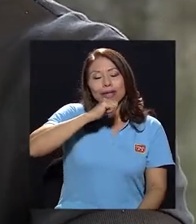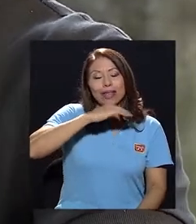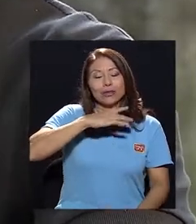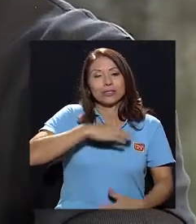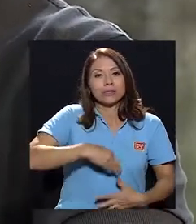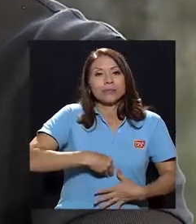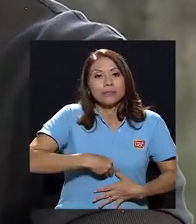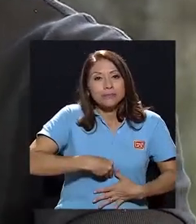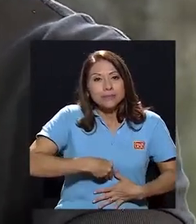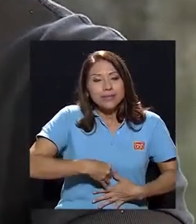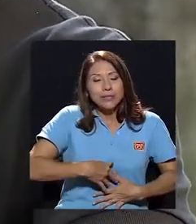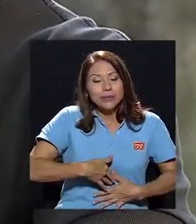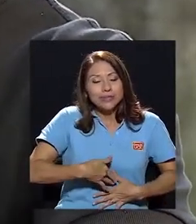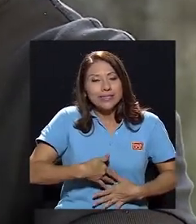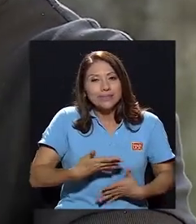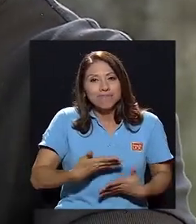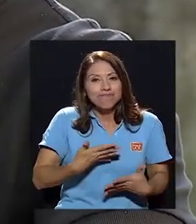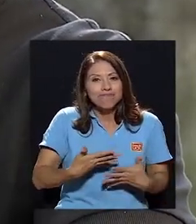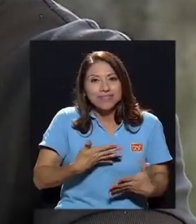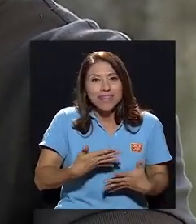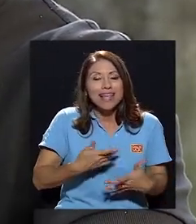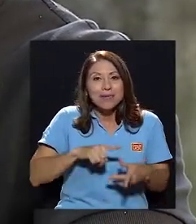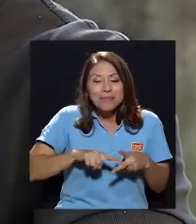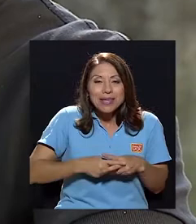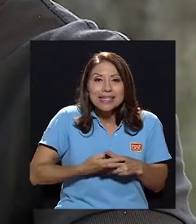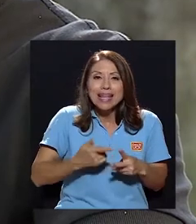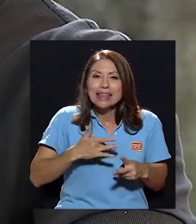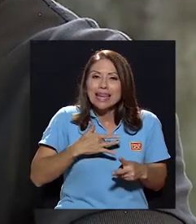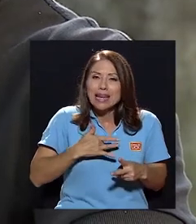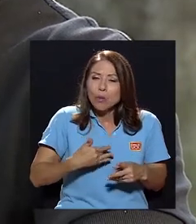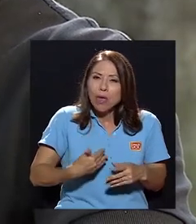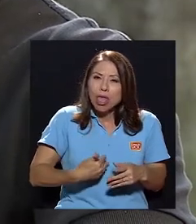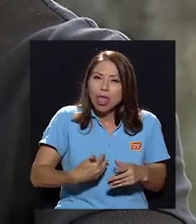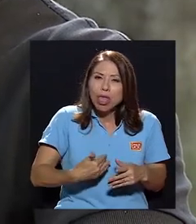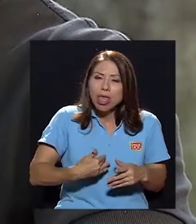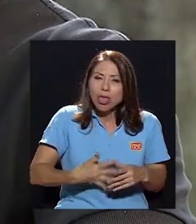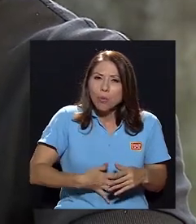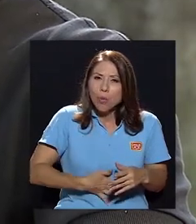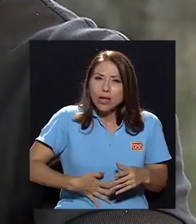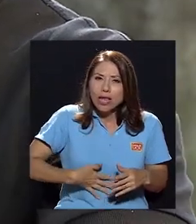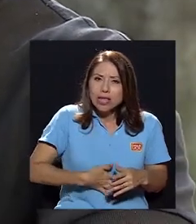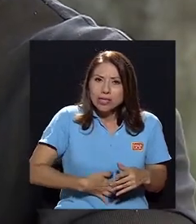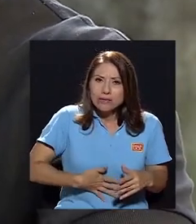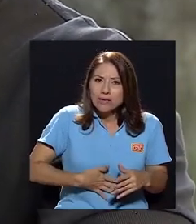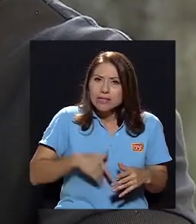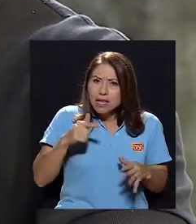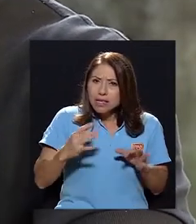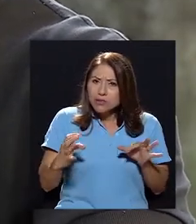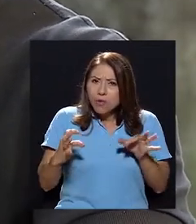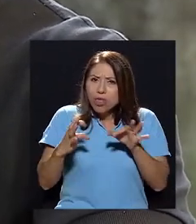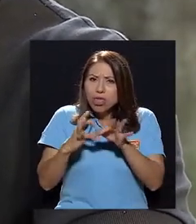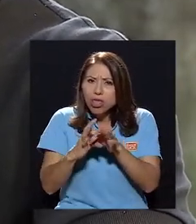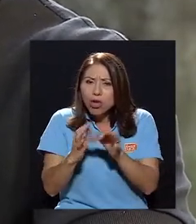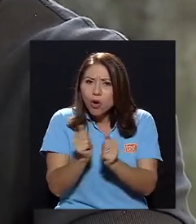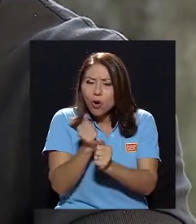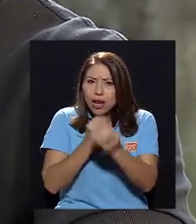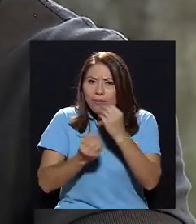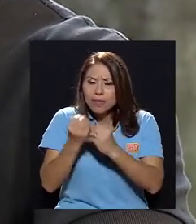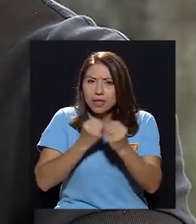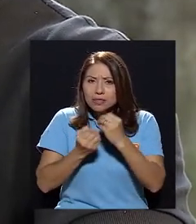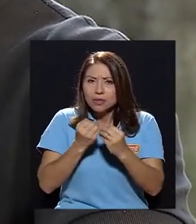la famosa estaca del corredor, uh-huh. e incluso comienza a tener unas manifestaciones digestivas. ¿Eso tiene alguna relación con la